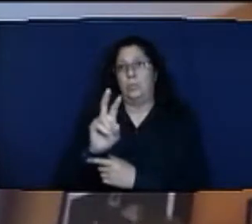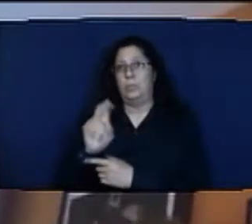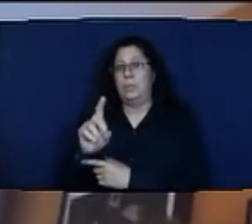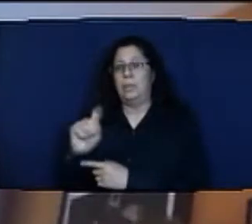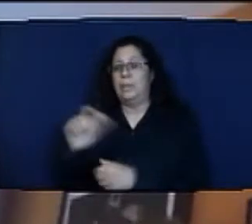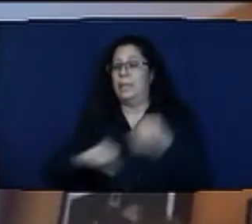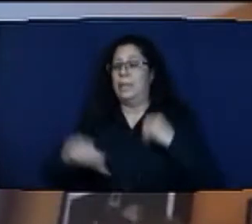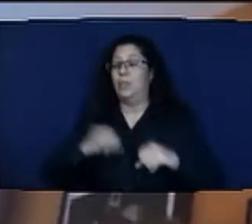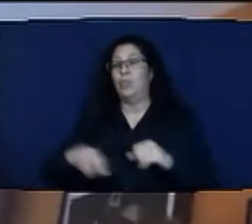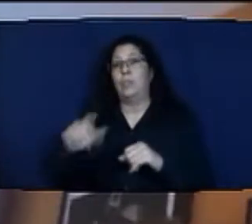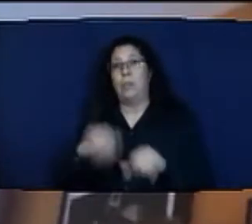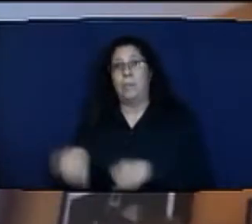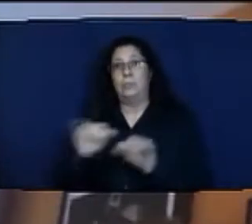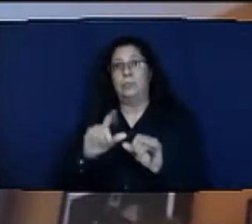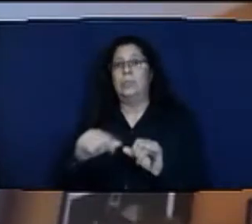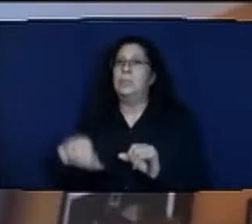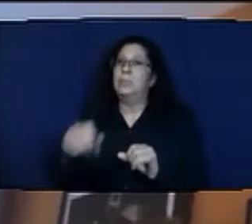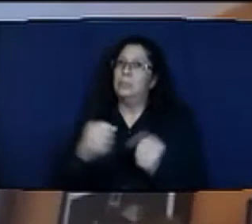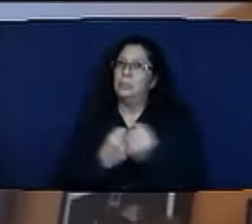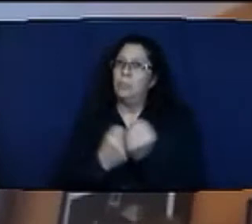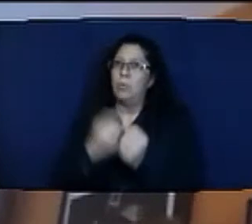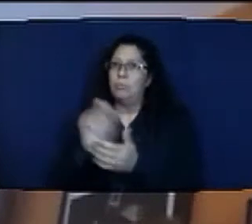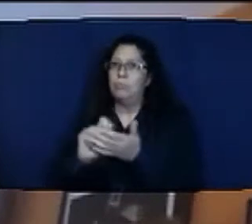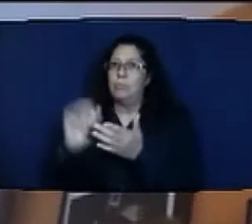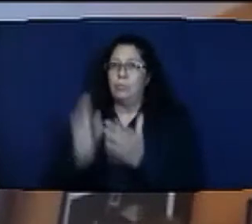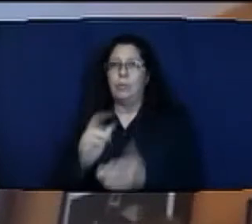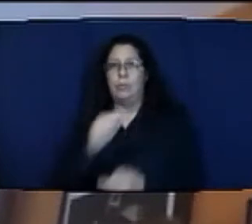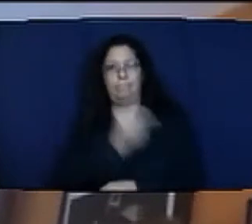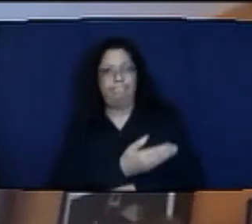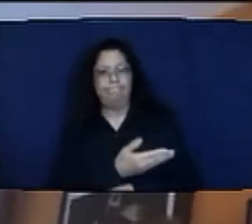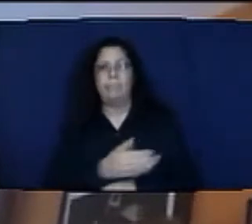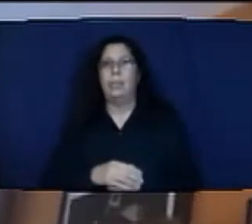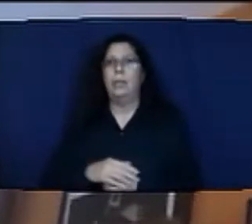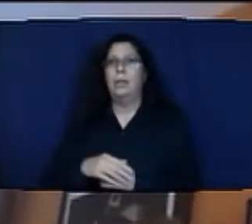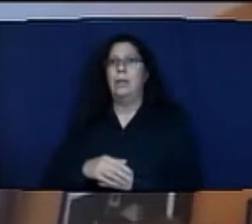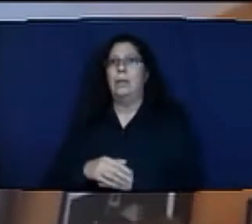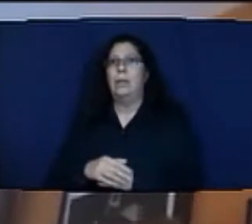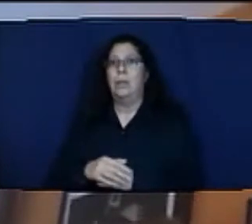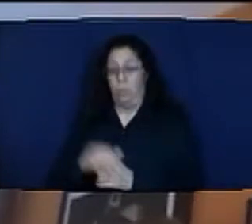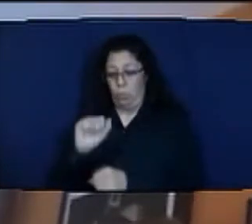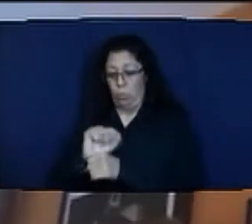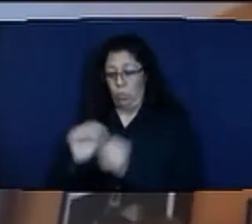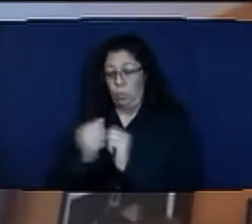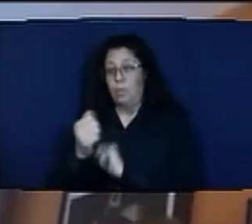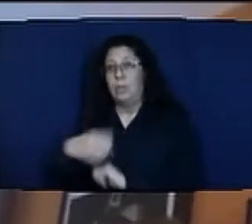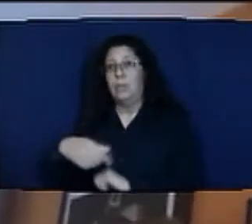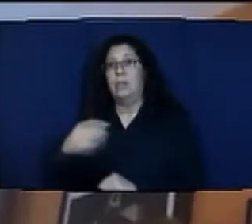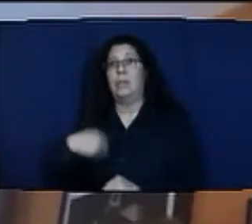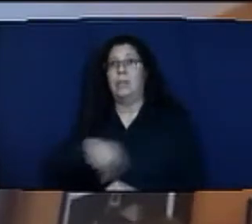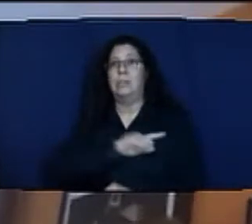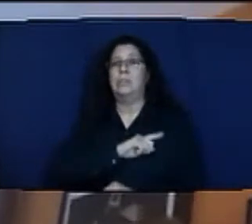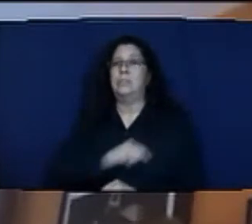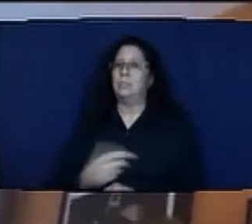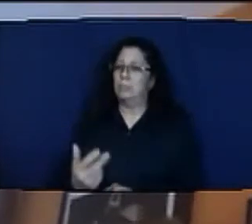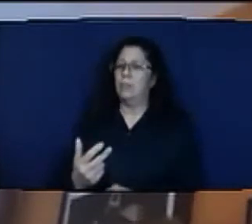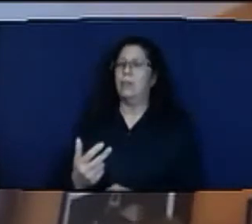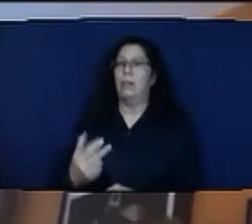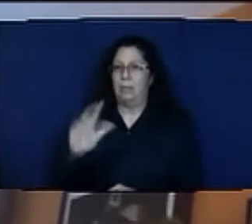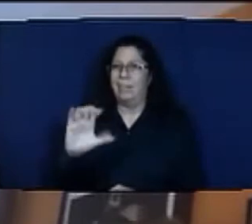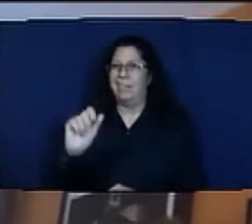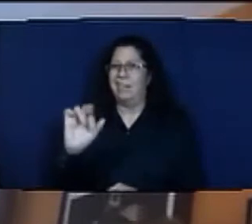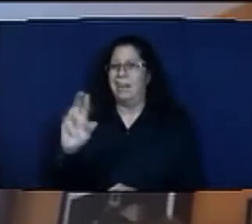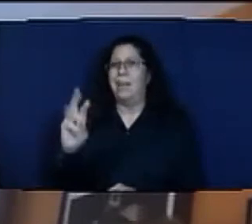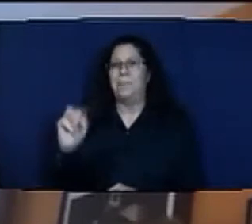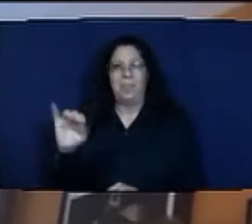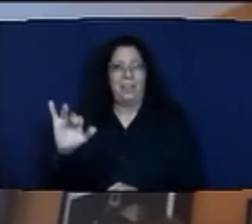nueva residencia que la escritora Virginia Grise tendrá con Cara Mía por los próximos 3 años. Estamos muy emocionados